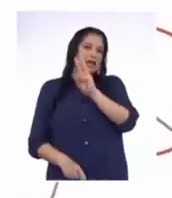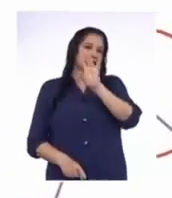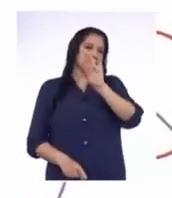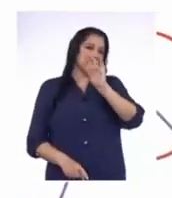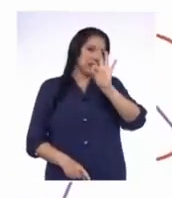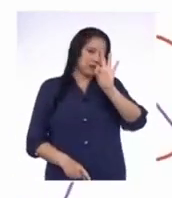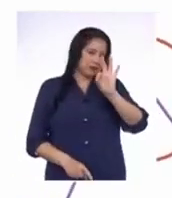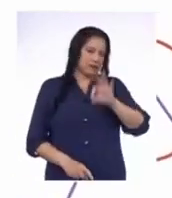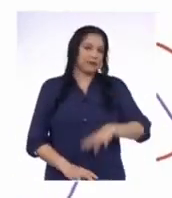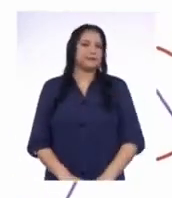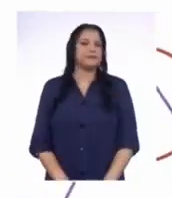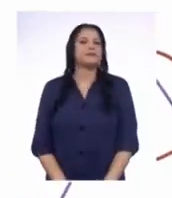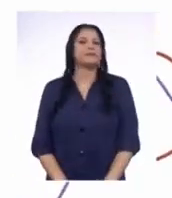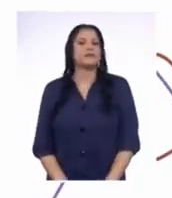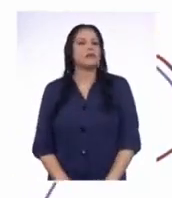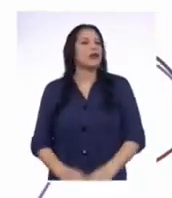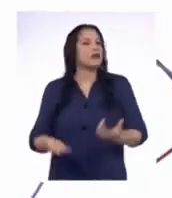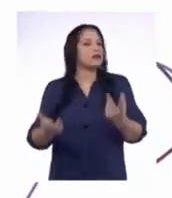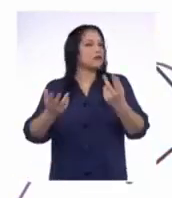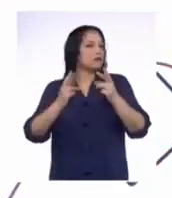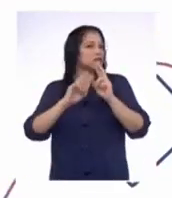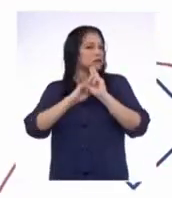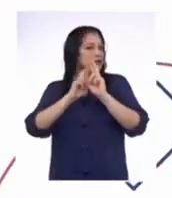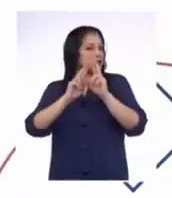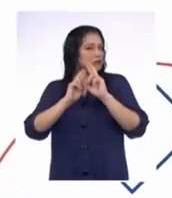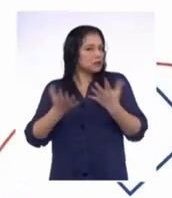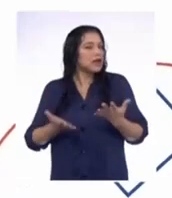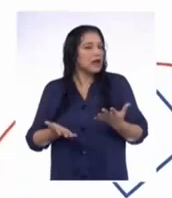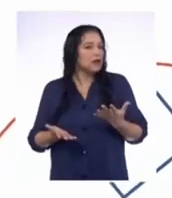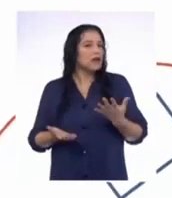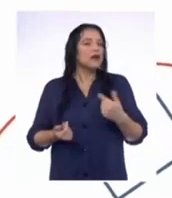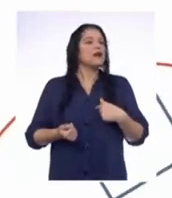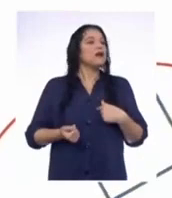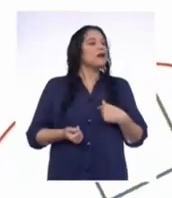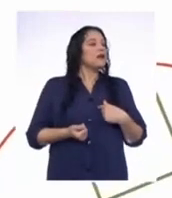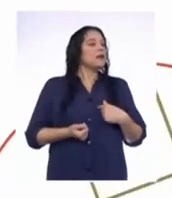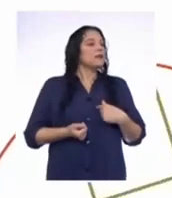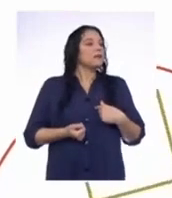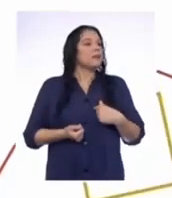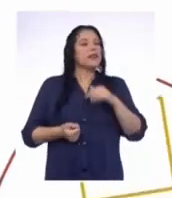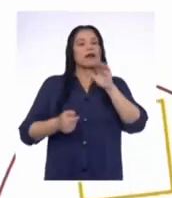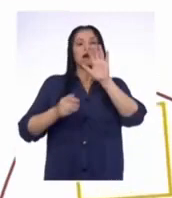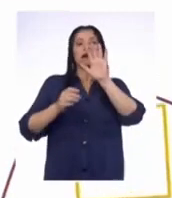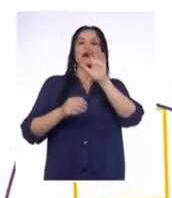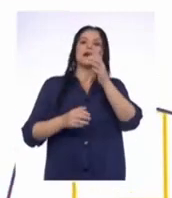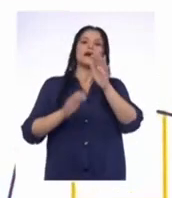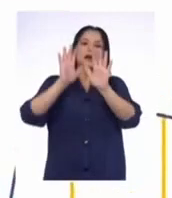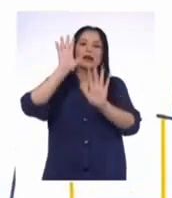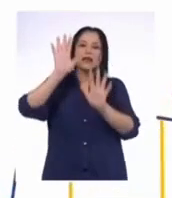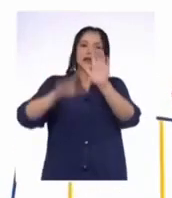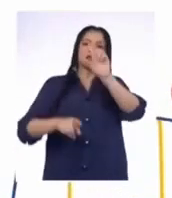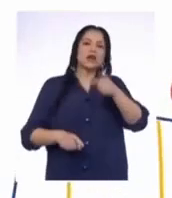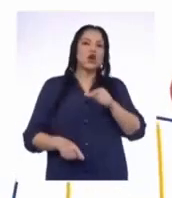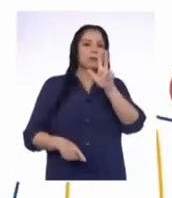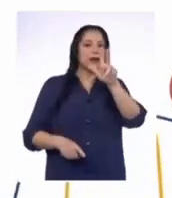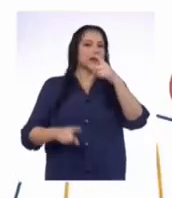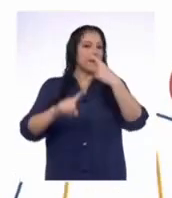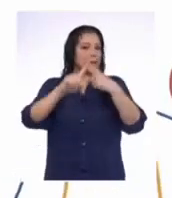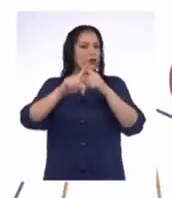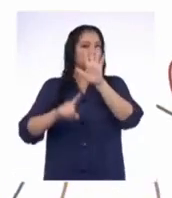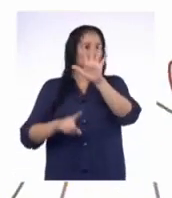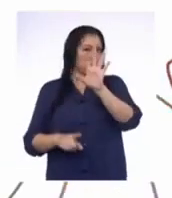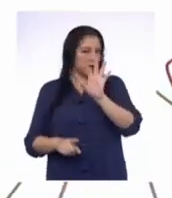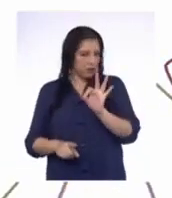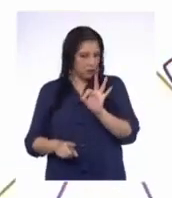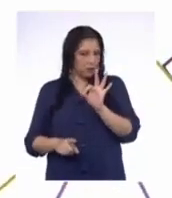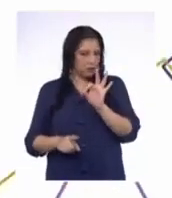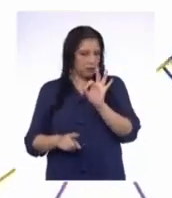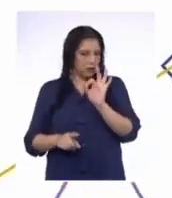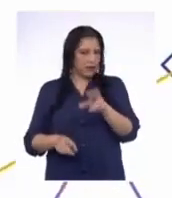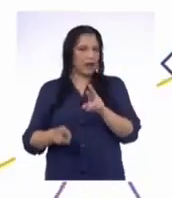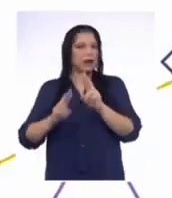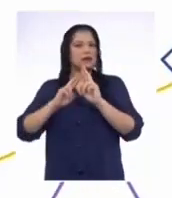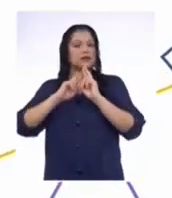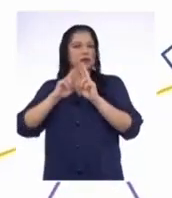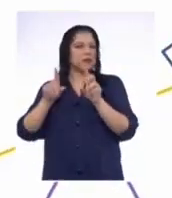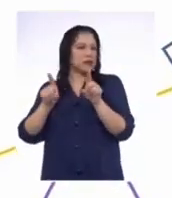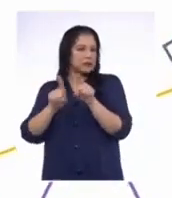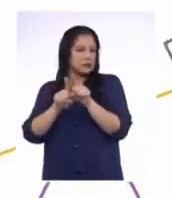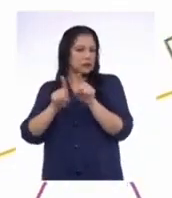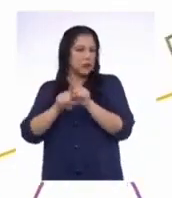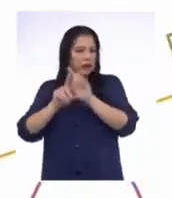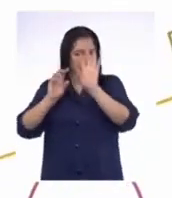679. Lo que significa que debo multiplicar 15,3 por 59 y a dicho resultado le